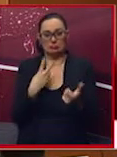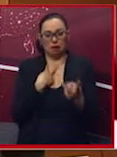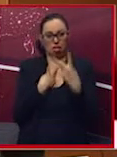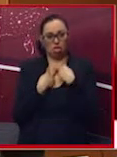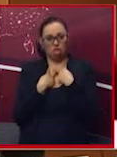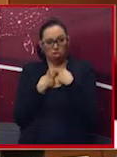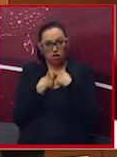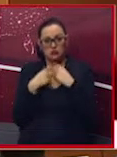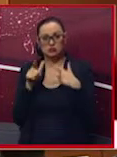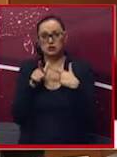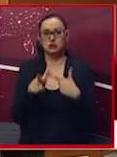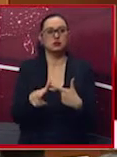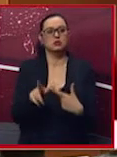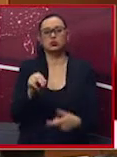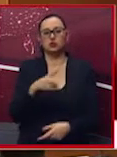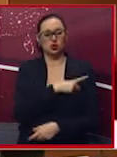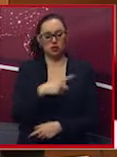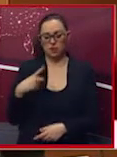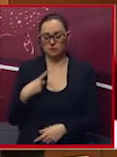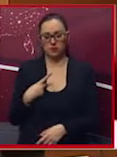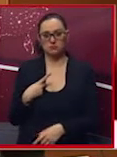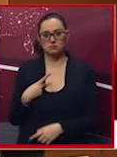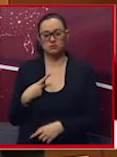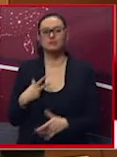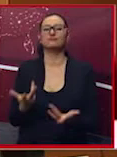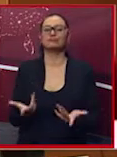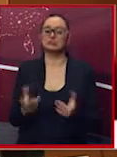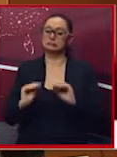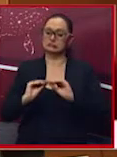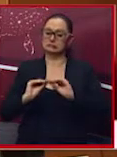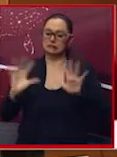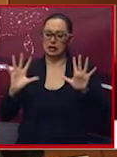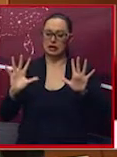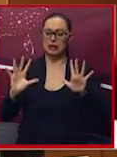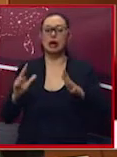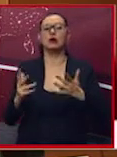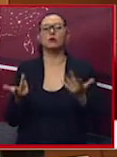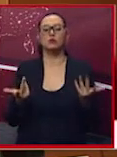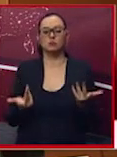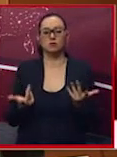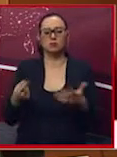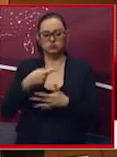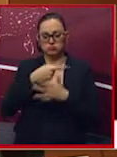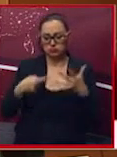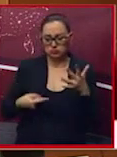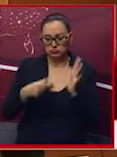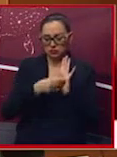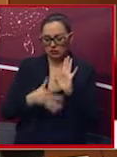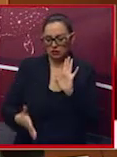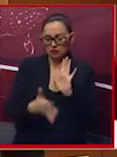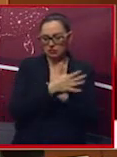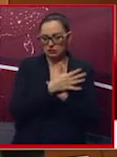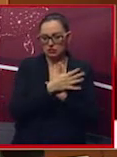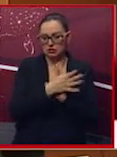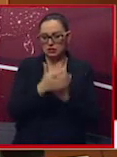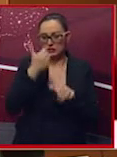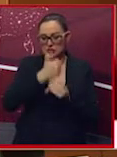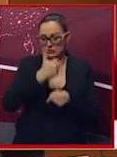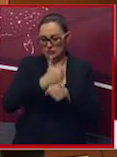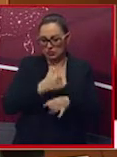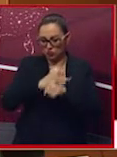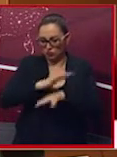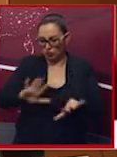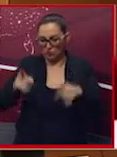los ciudadanos. Es claro que va en contra incluso de lo que se manifiesta en el 6º informe